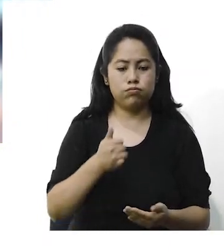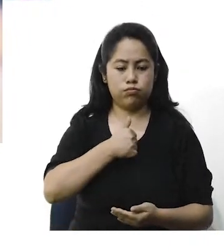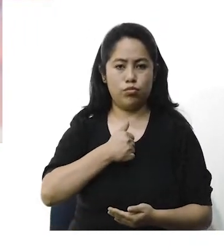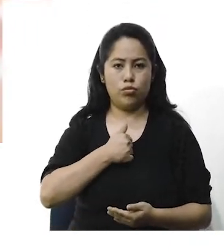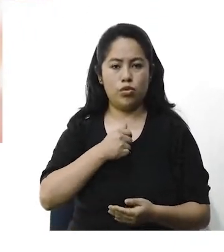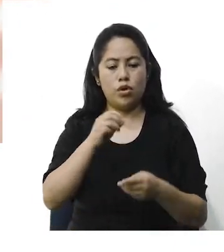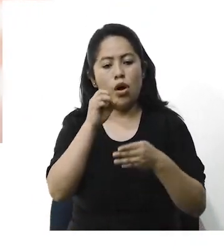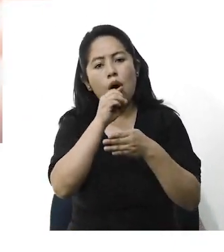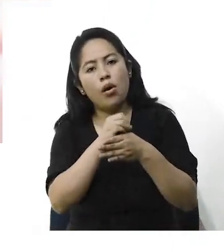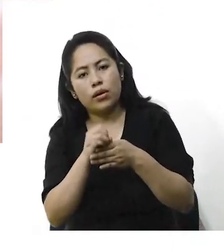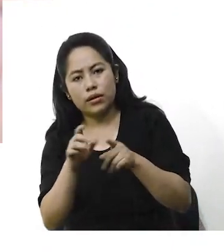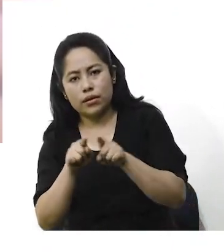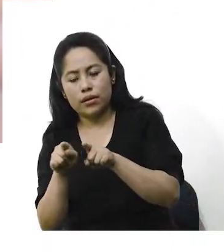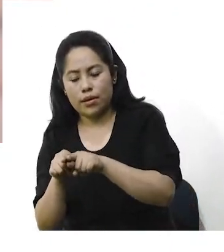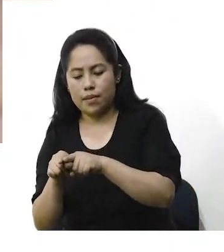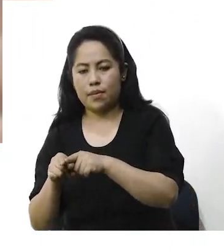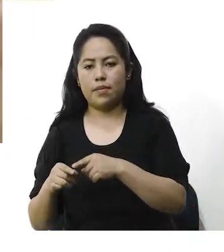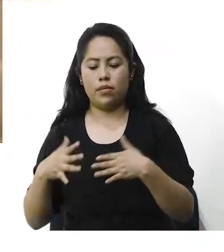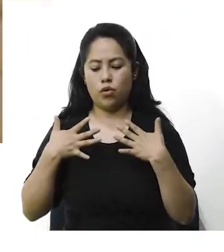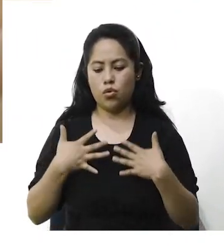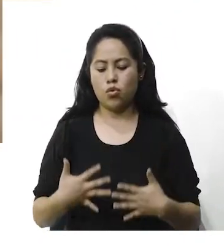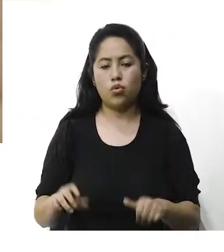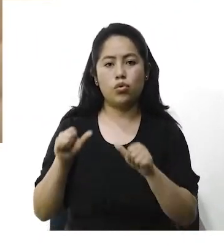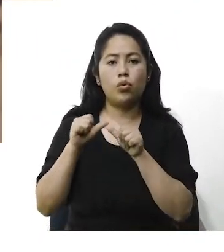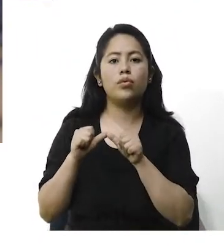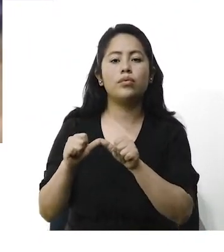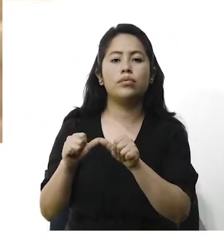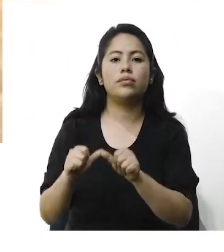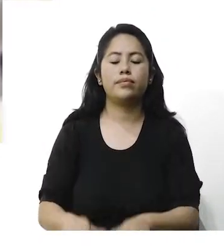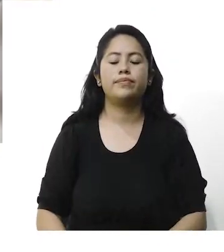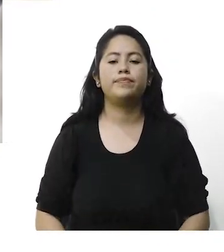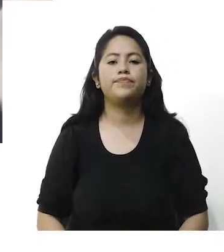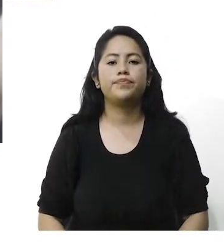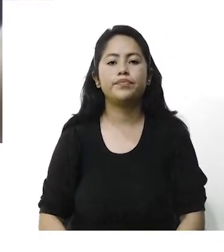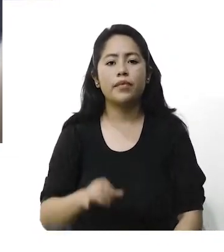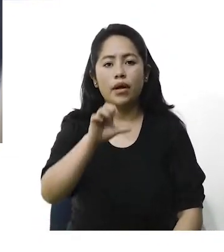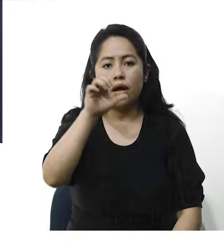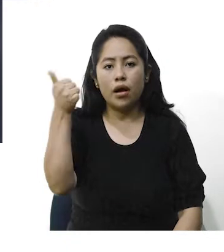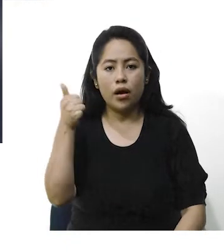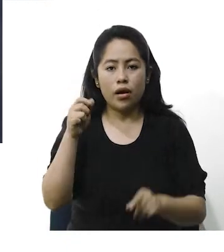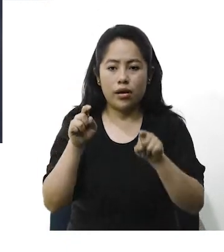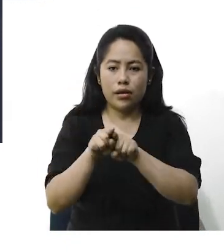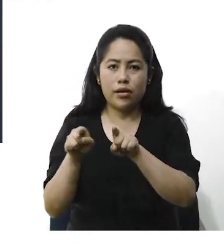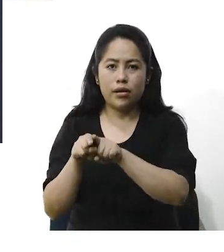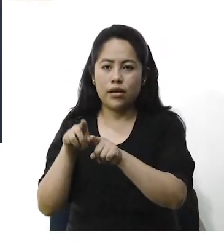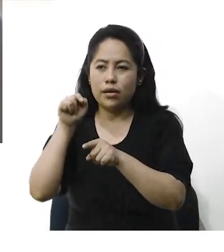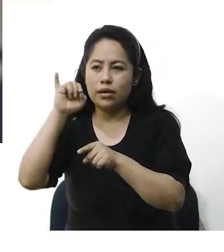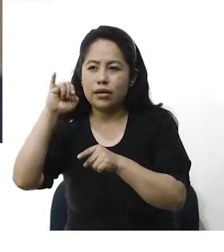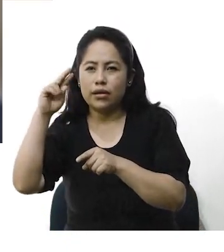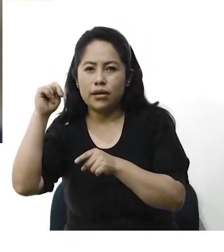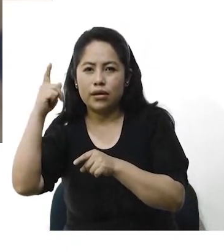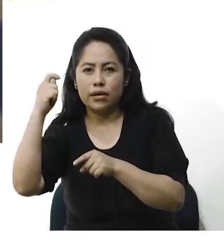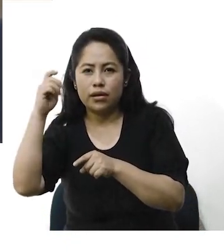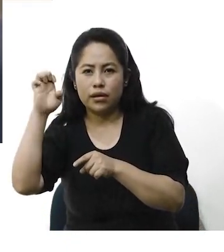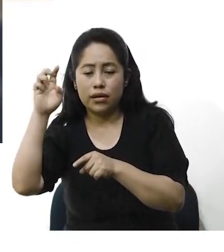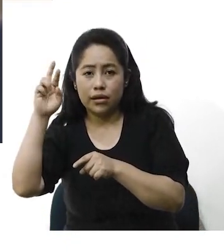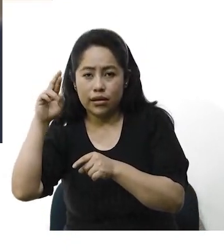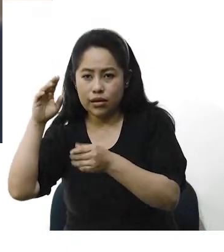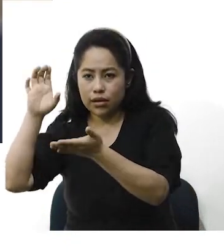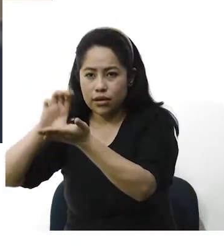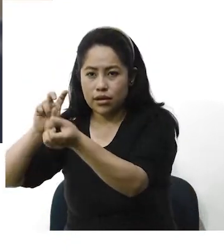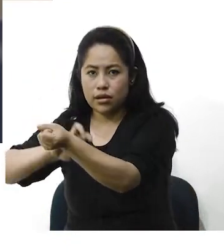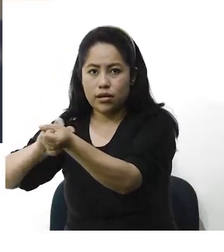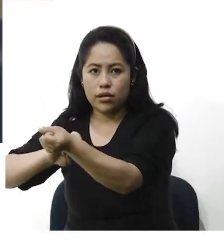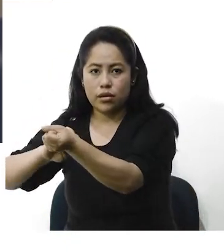las cuales interactúan entre las neuronas sensitivas y las neuronas motoras. Para esto les daré